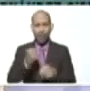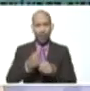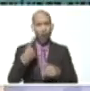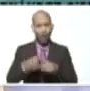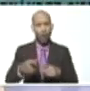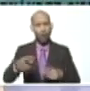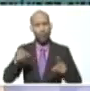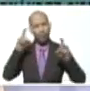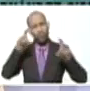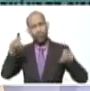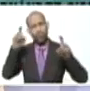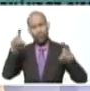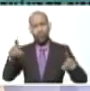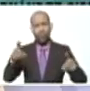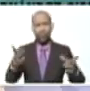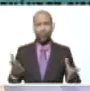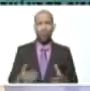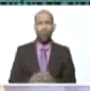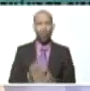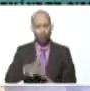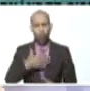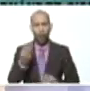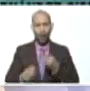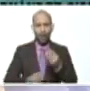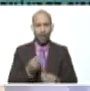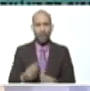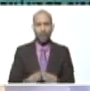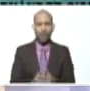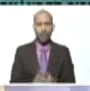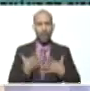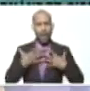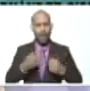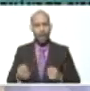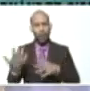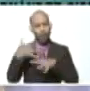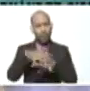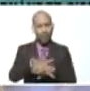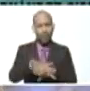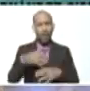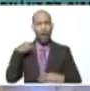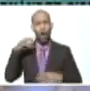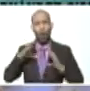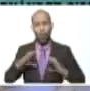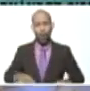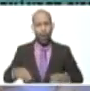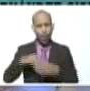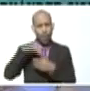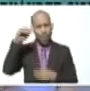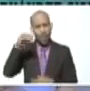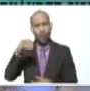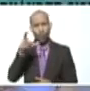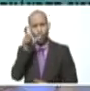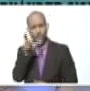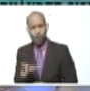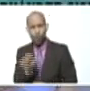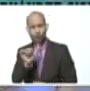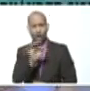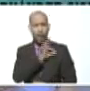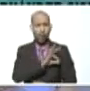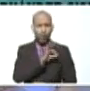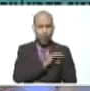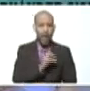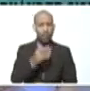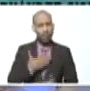de expertos en este campo nos anima. La salud integral de cuerpo y espíritu, personal y social, nos llama a ser